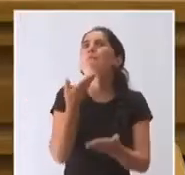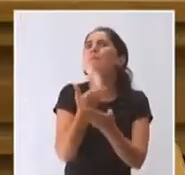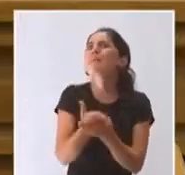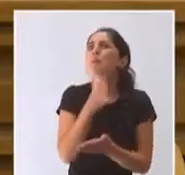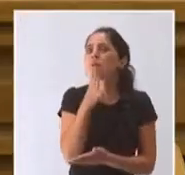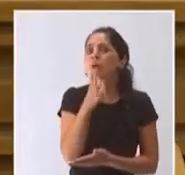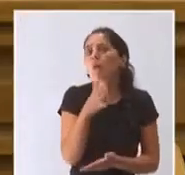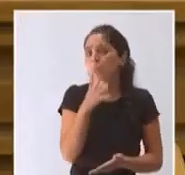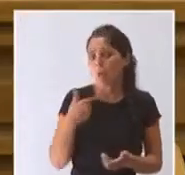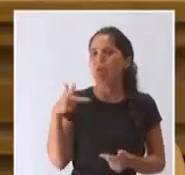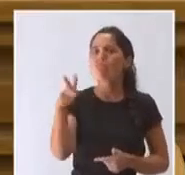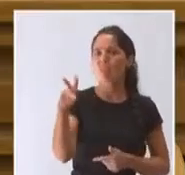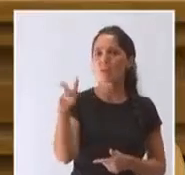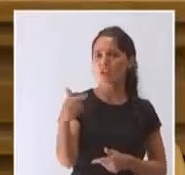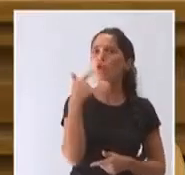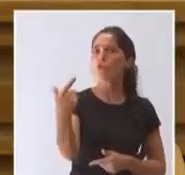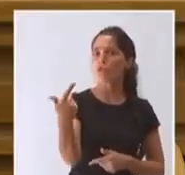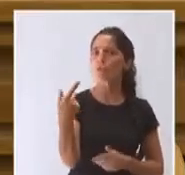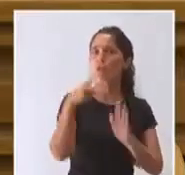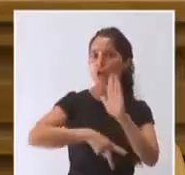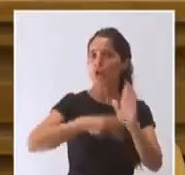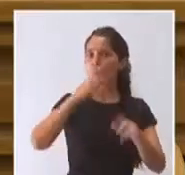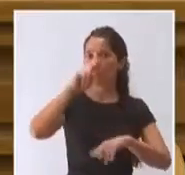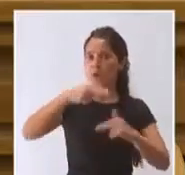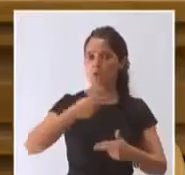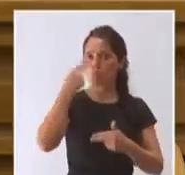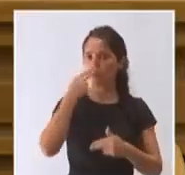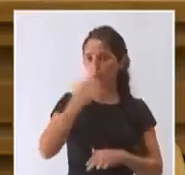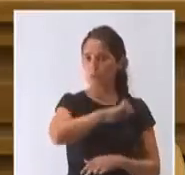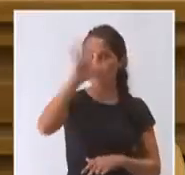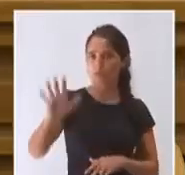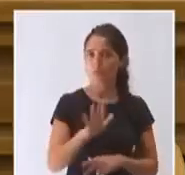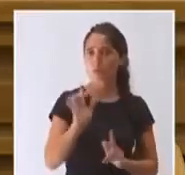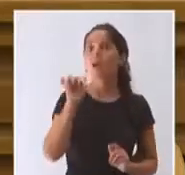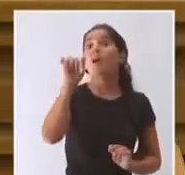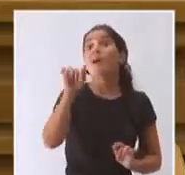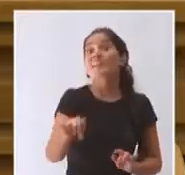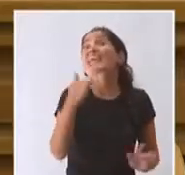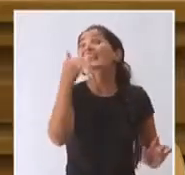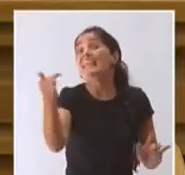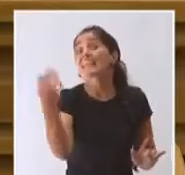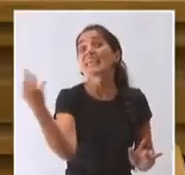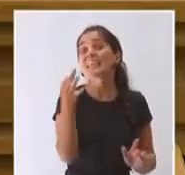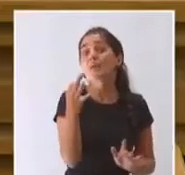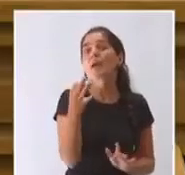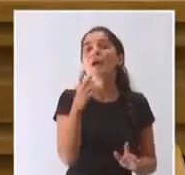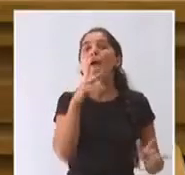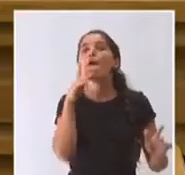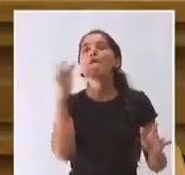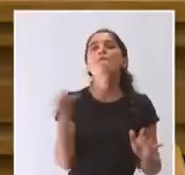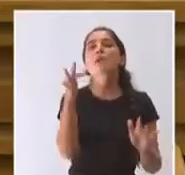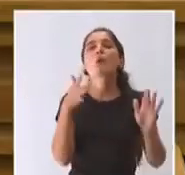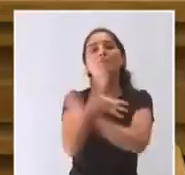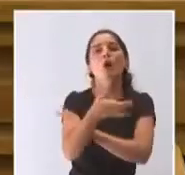el propio modelo de financiación establece que se tiene que revisar cada cinco años por esto mismo no por otra razón no puede ser fijo para toda la vida en